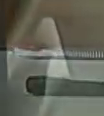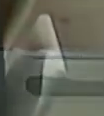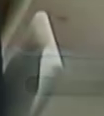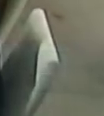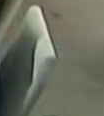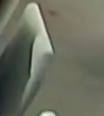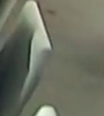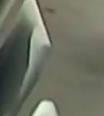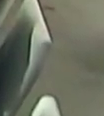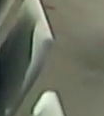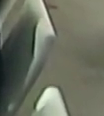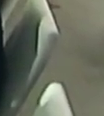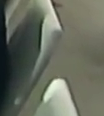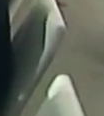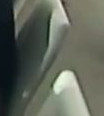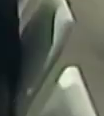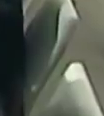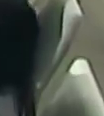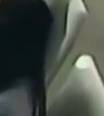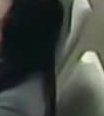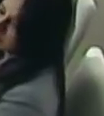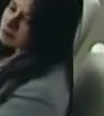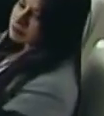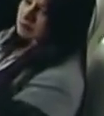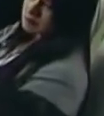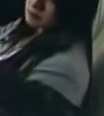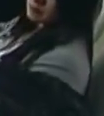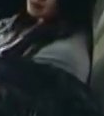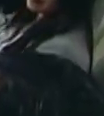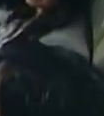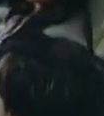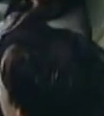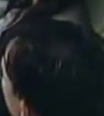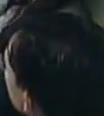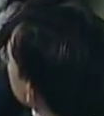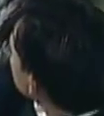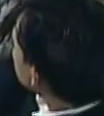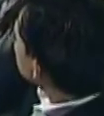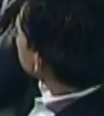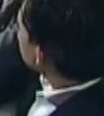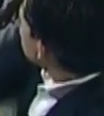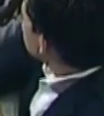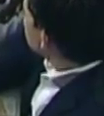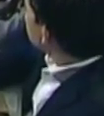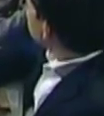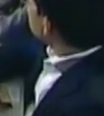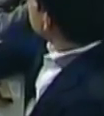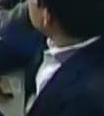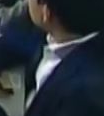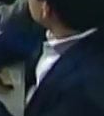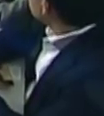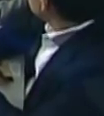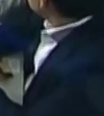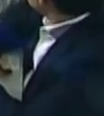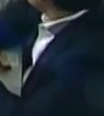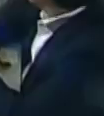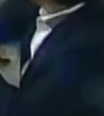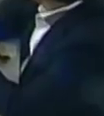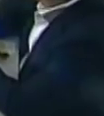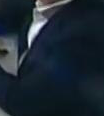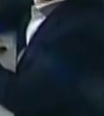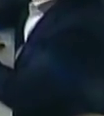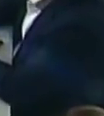en cantidad y se fueron creando los barrios obreros los núcleos obreros en las